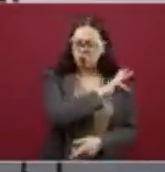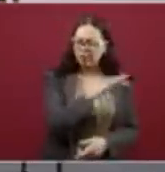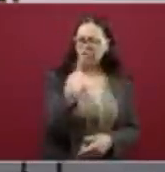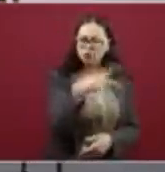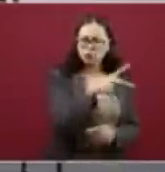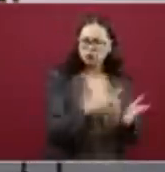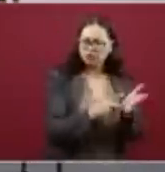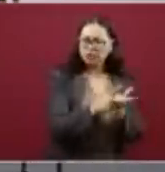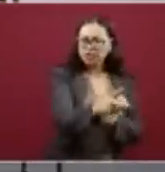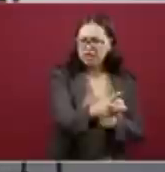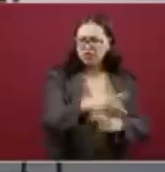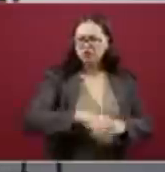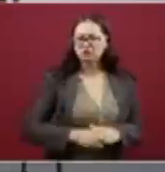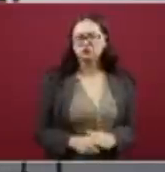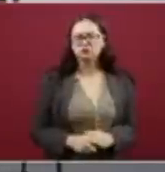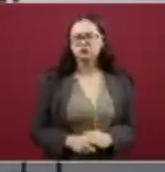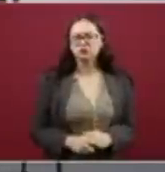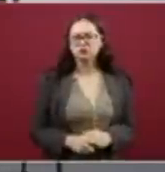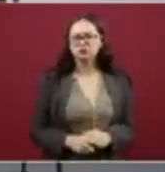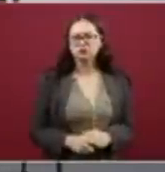Entonces, yo no les niego